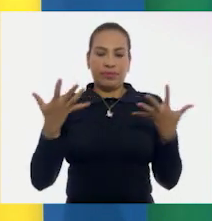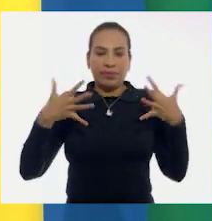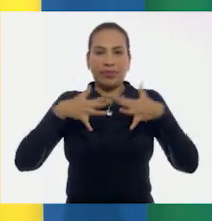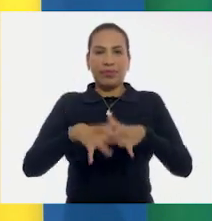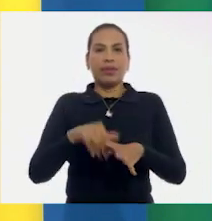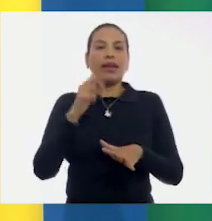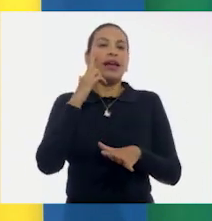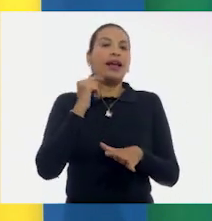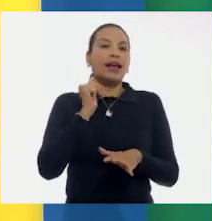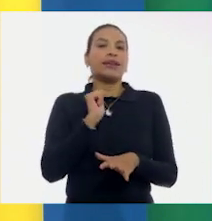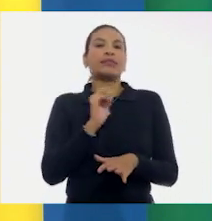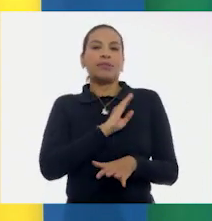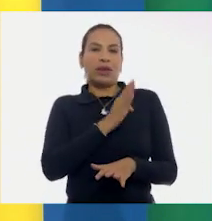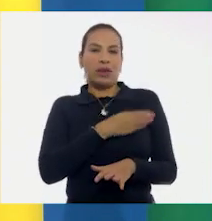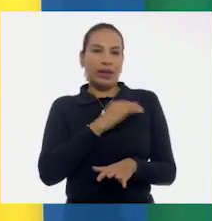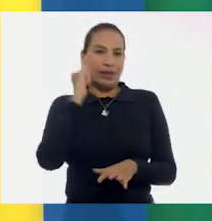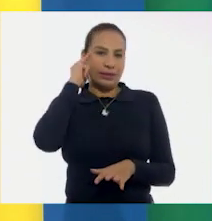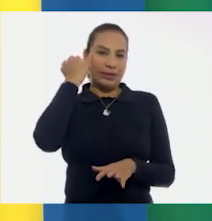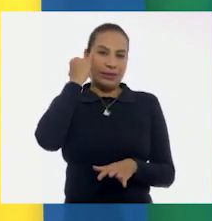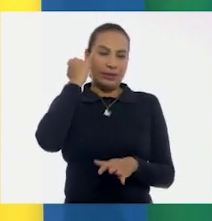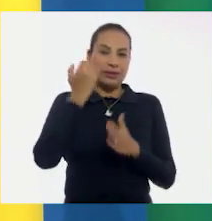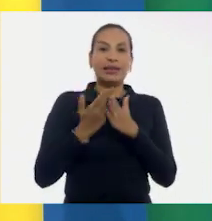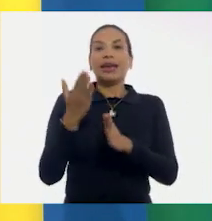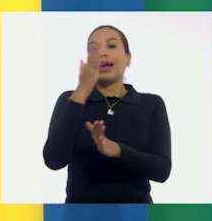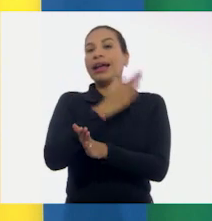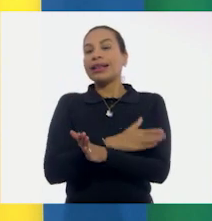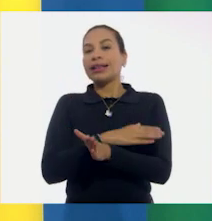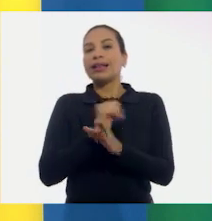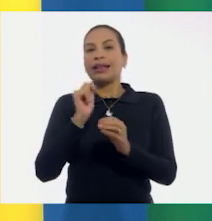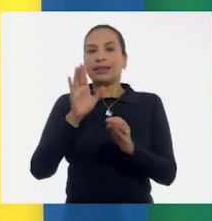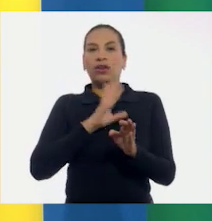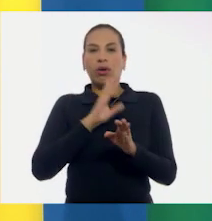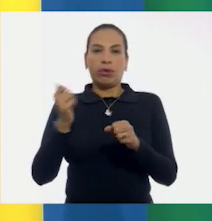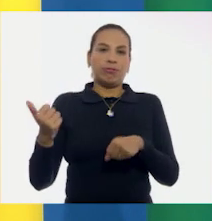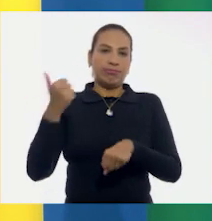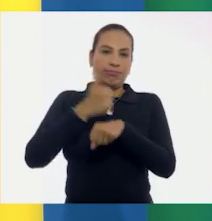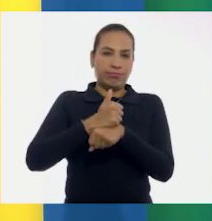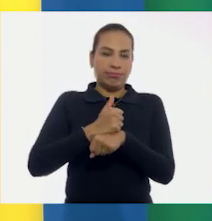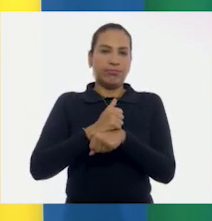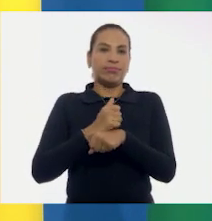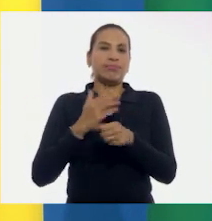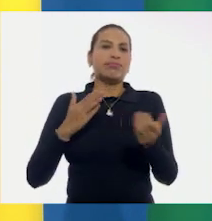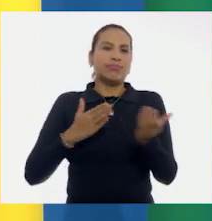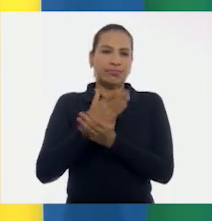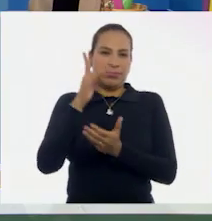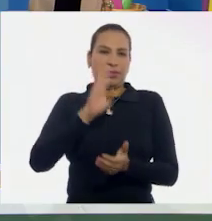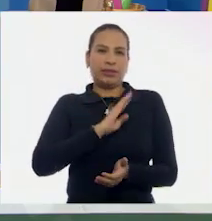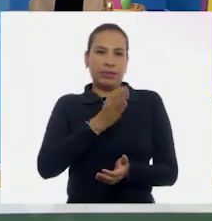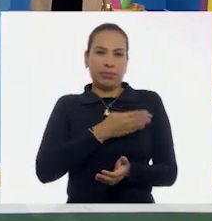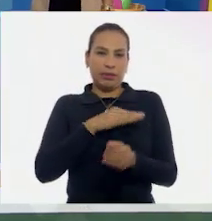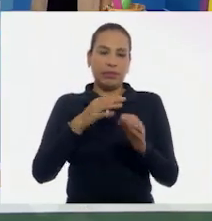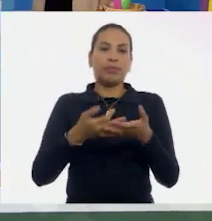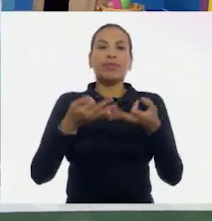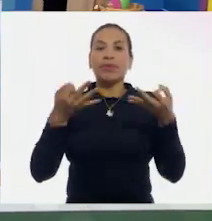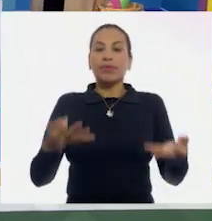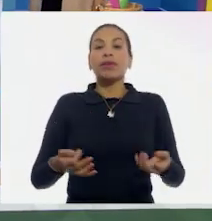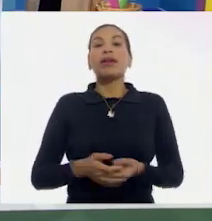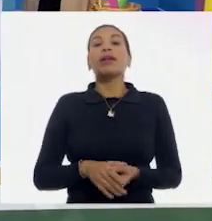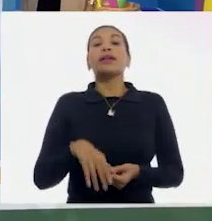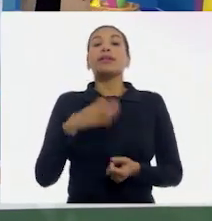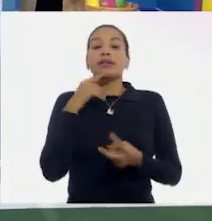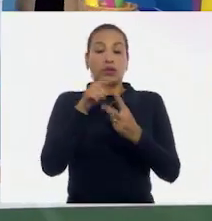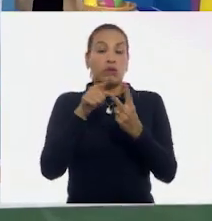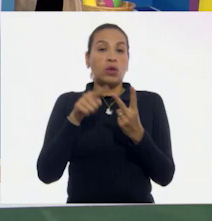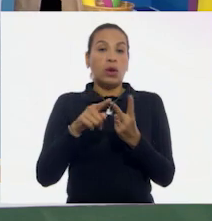entre españoles e indígenas, mucho antes de la conquista y la colonización. Muy bien.